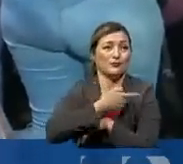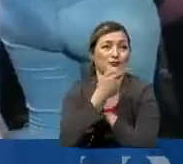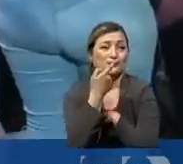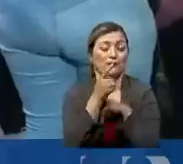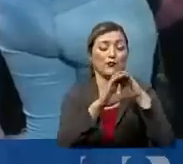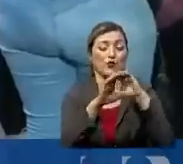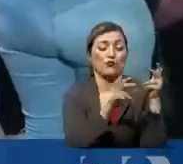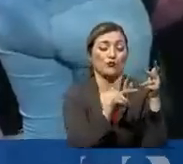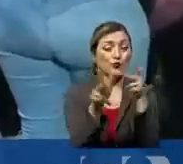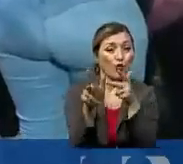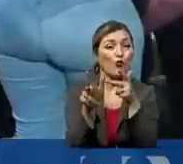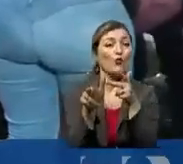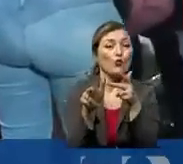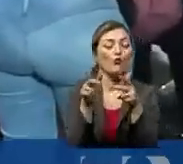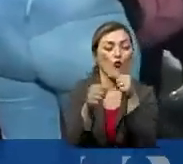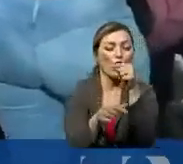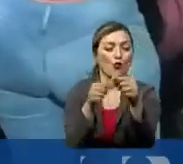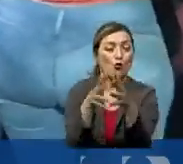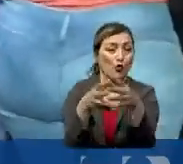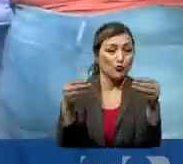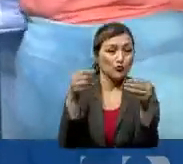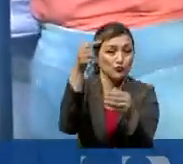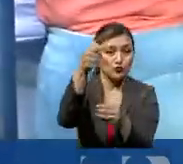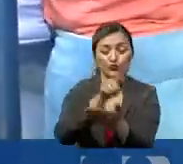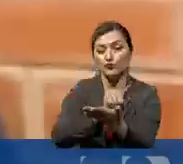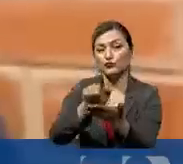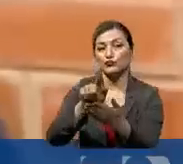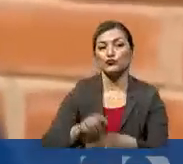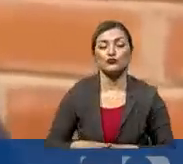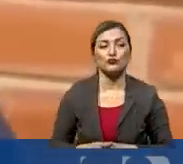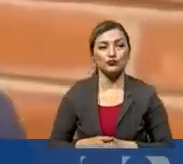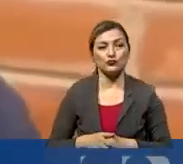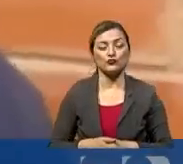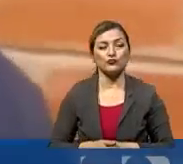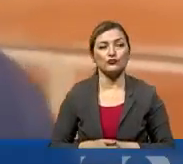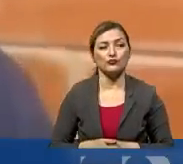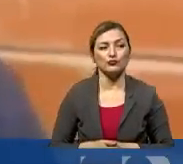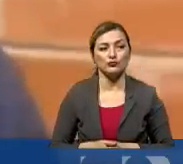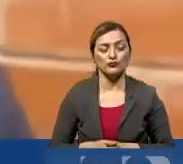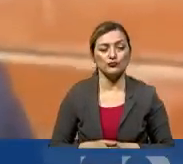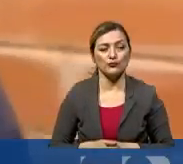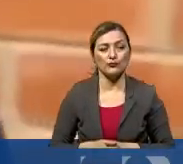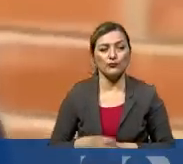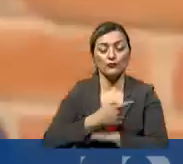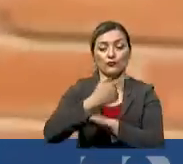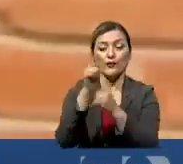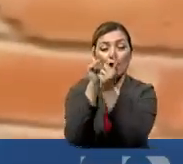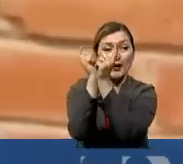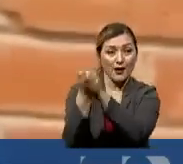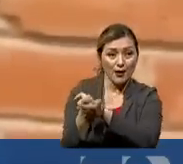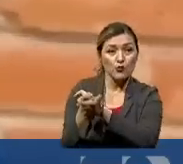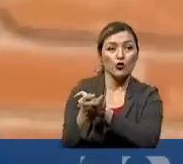de los buses convencionales se irán solucionando a partir de la próxima semana. Vamos a tener unos días de transición que esperamos